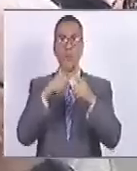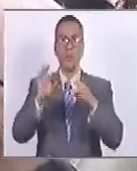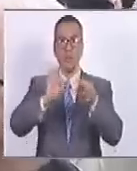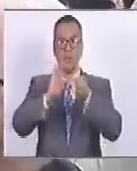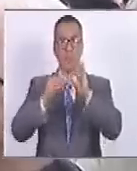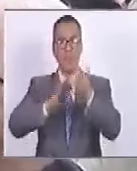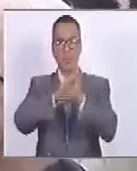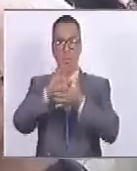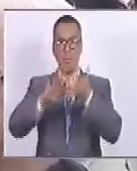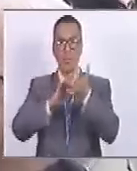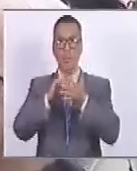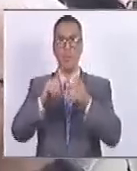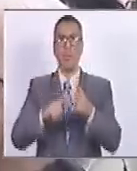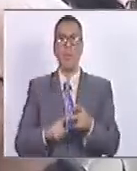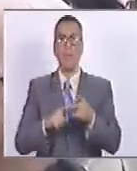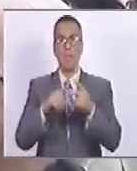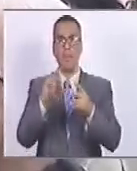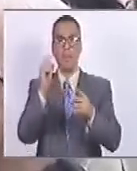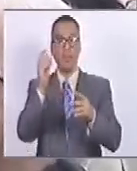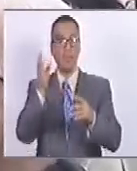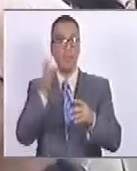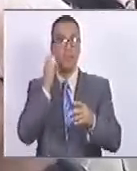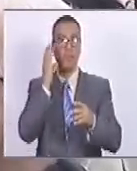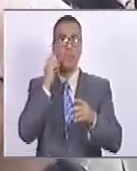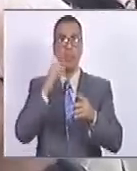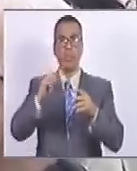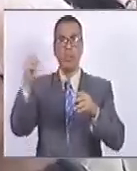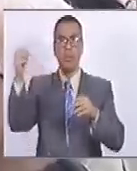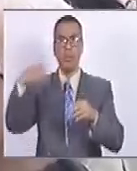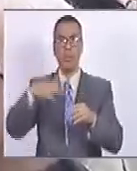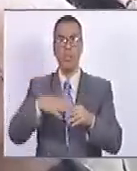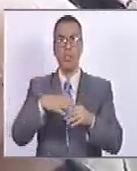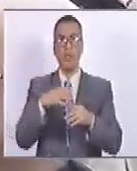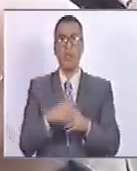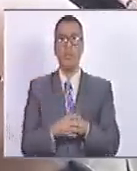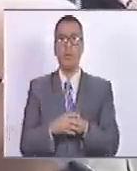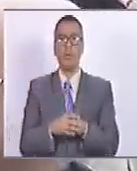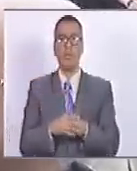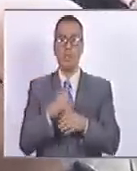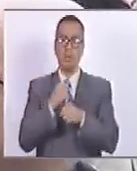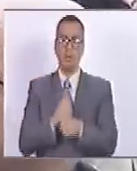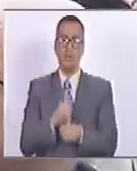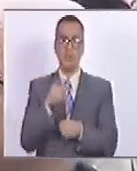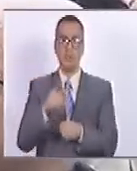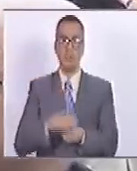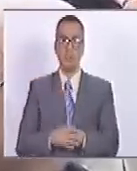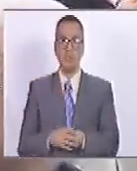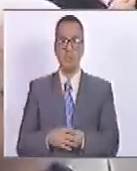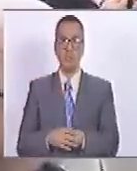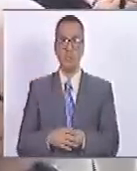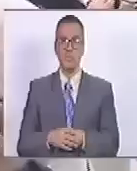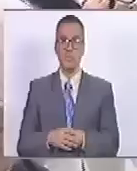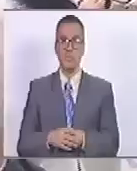señas, y el amarillo la luz y la esperanza.